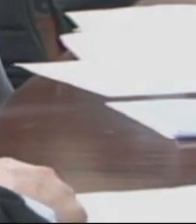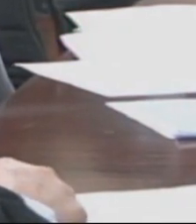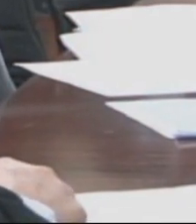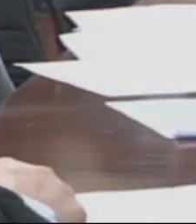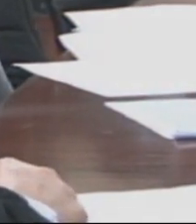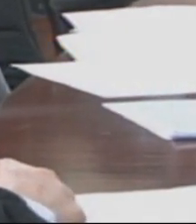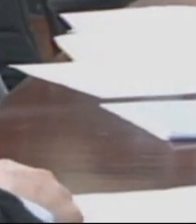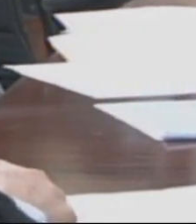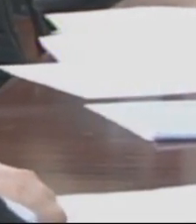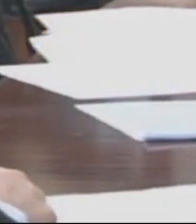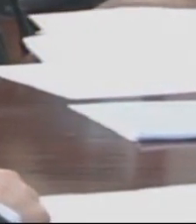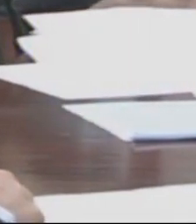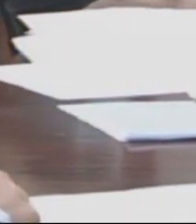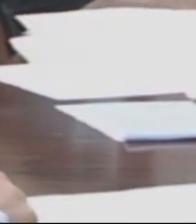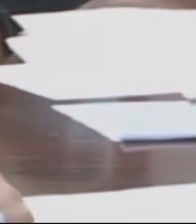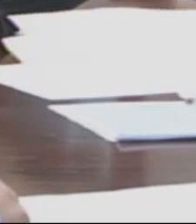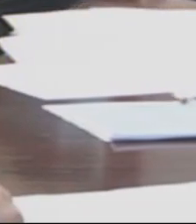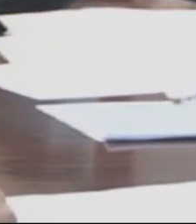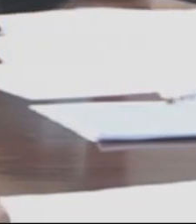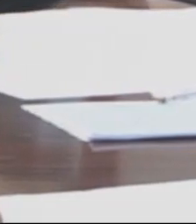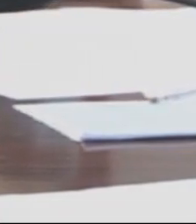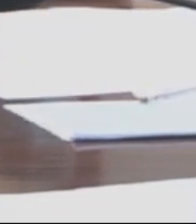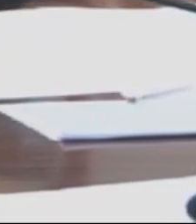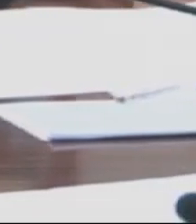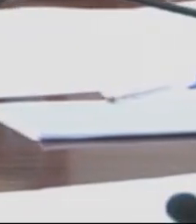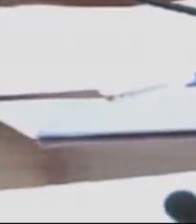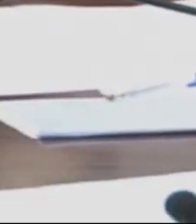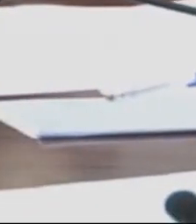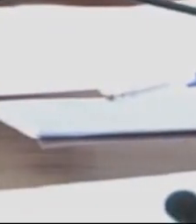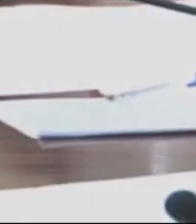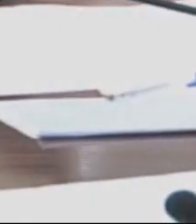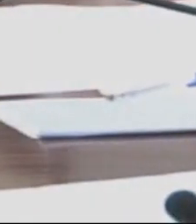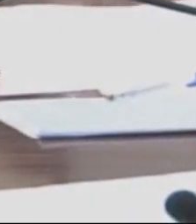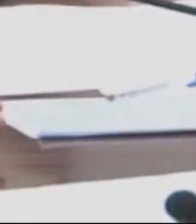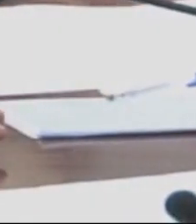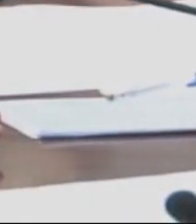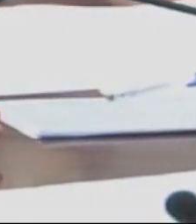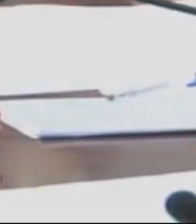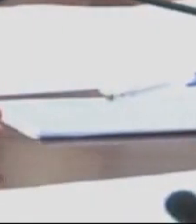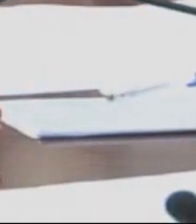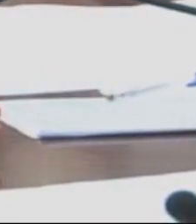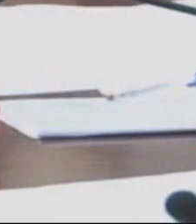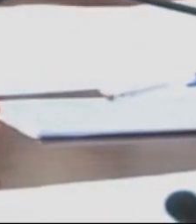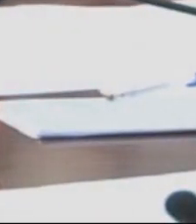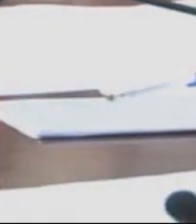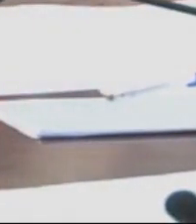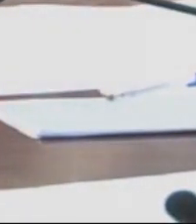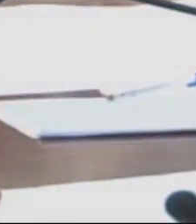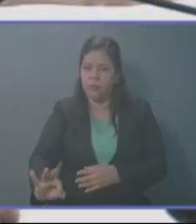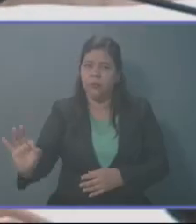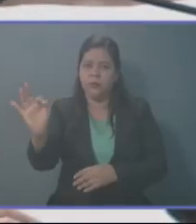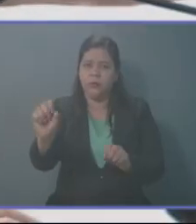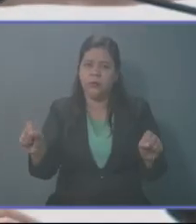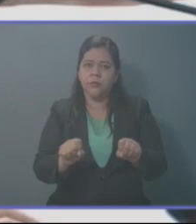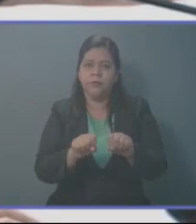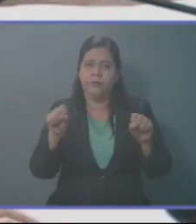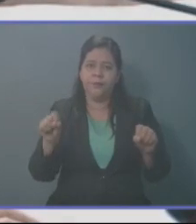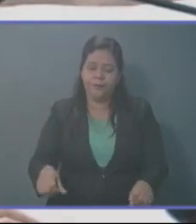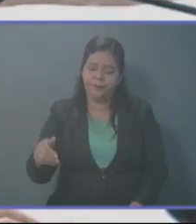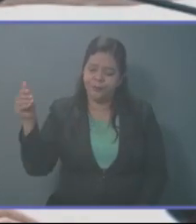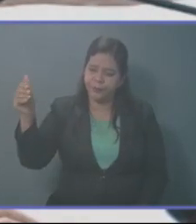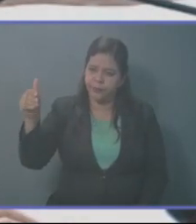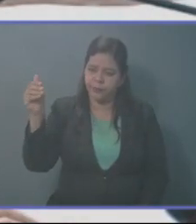pagar interés, se los estamos dando para que ustedes hagan uso y mejoren el sistema educativo en la